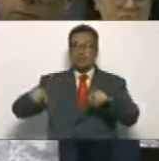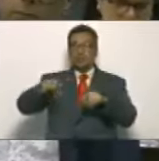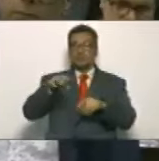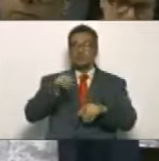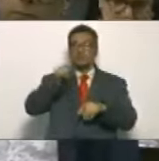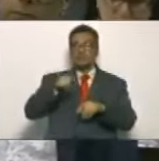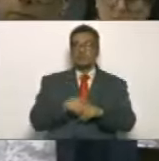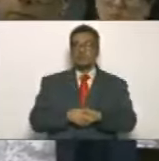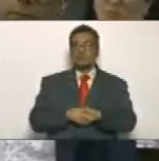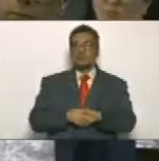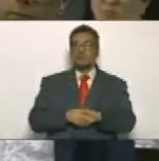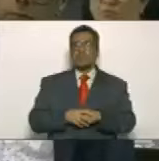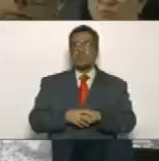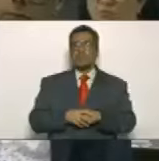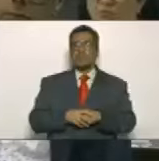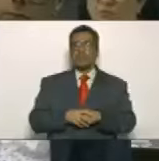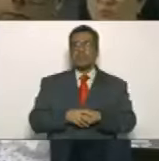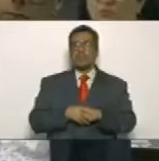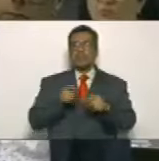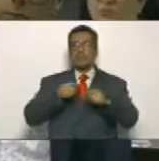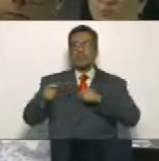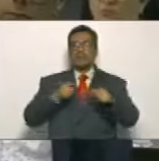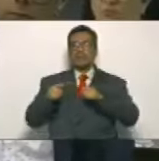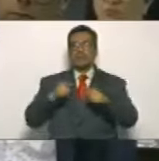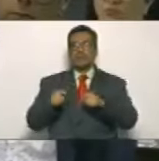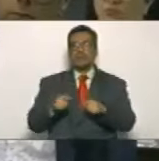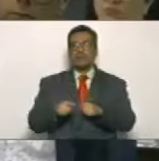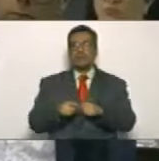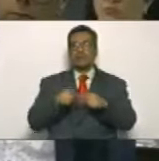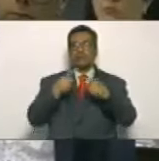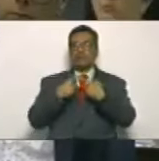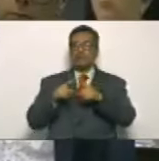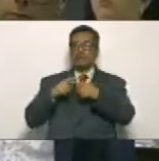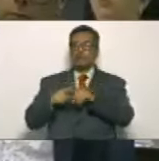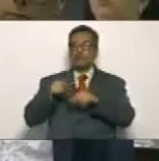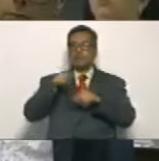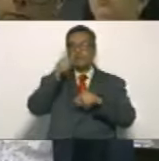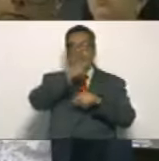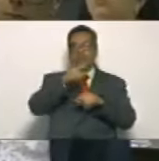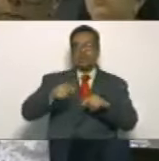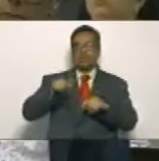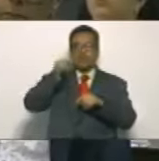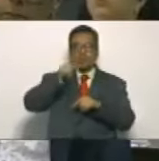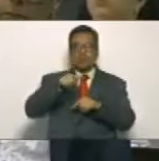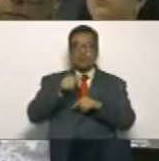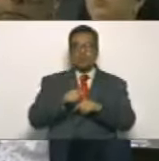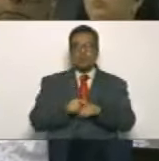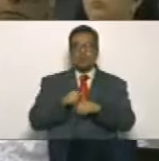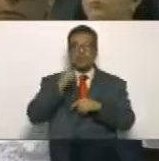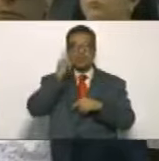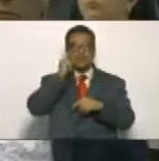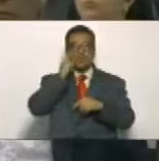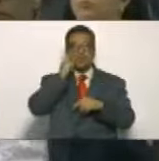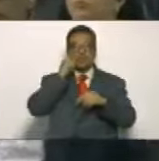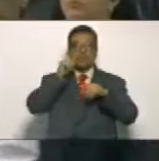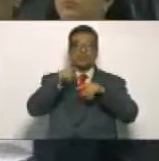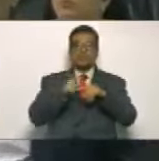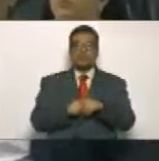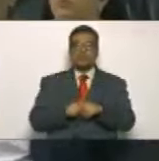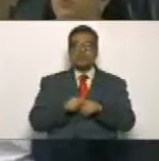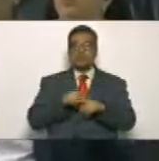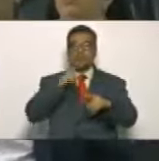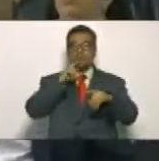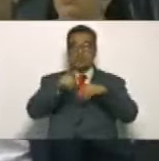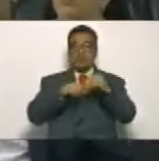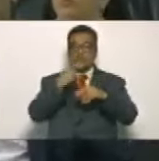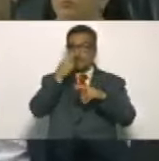allí están recibiendo acciones violentas diferentes pueblos, porque allí se está expresando una